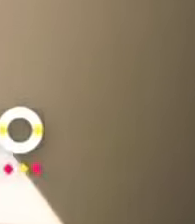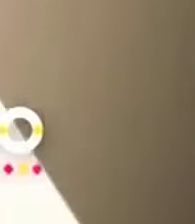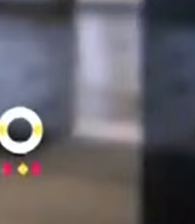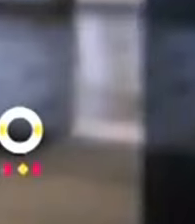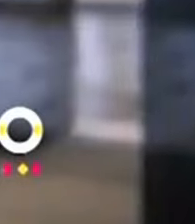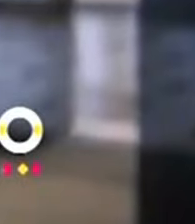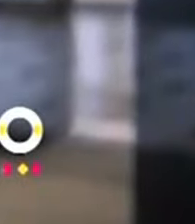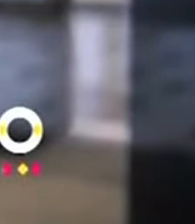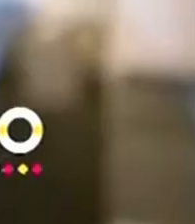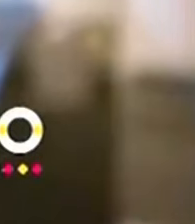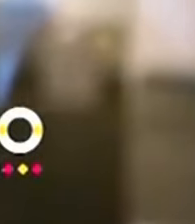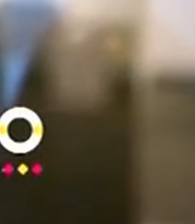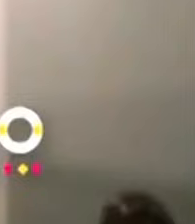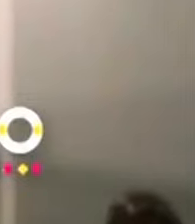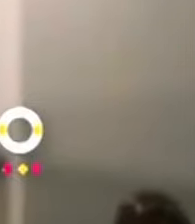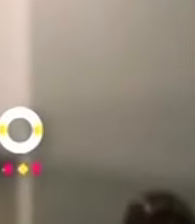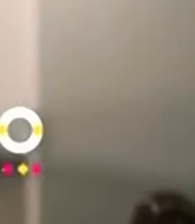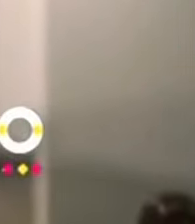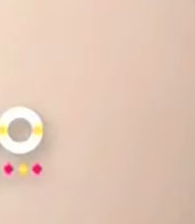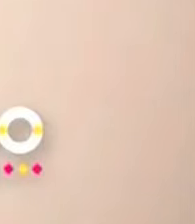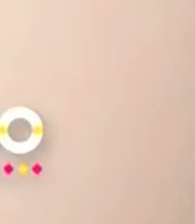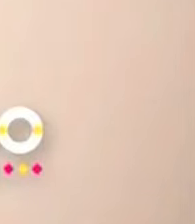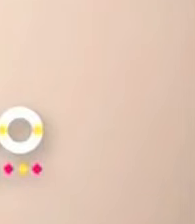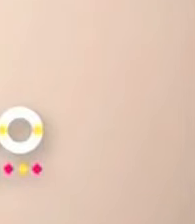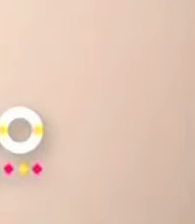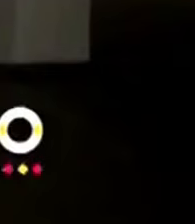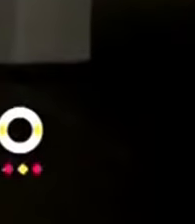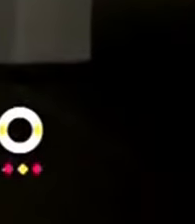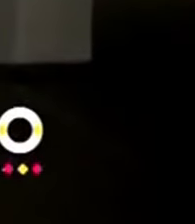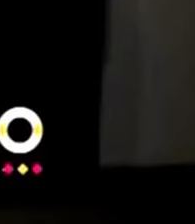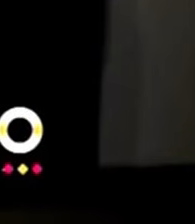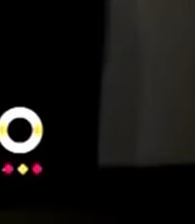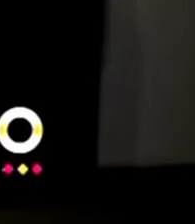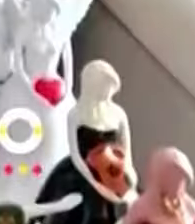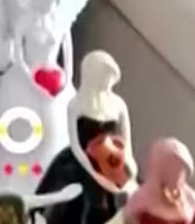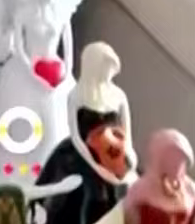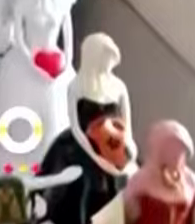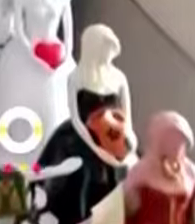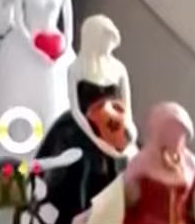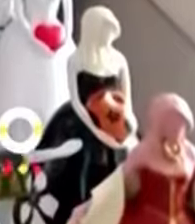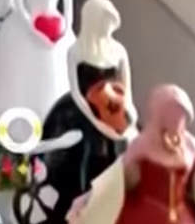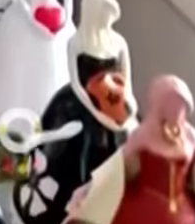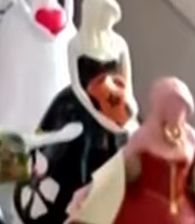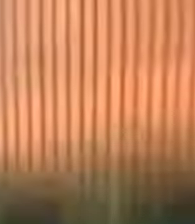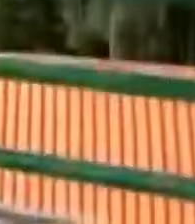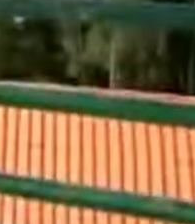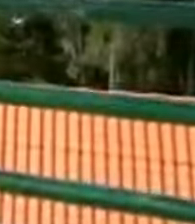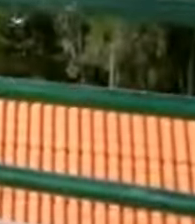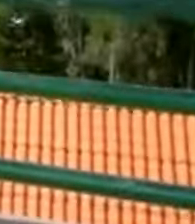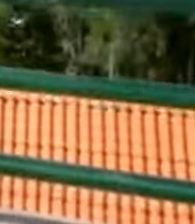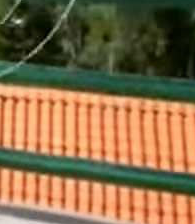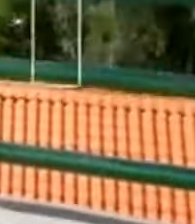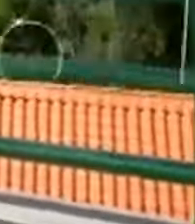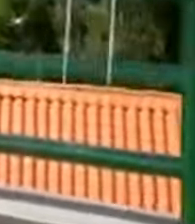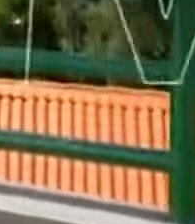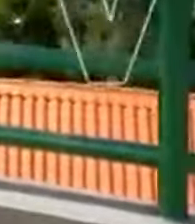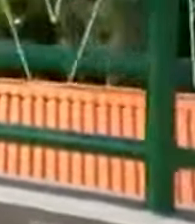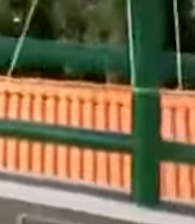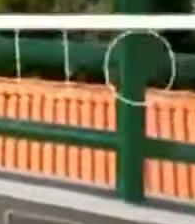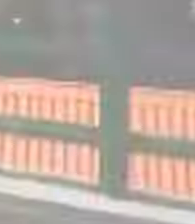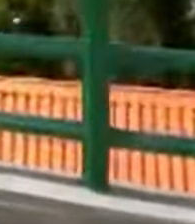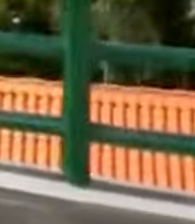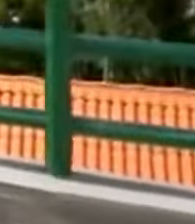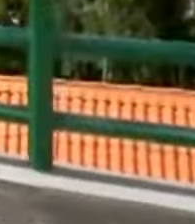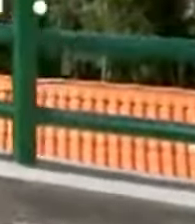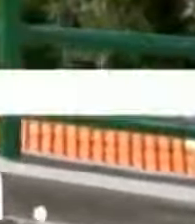en la muestra inspirada en nuestro bicentenario, La Destapada, del artista Sandra Mávila. Modo bicentenario todos